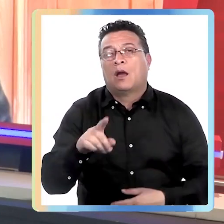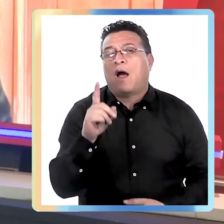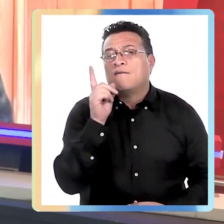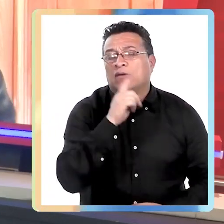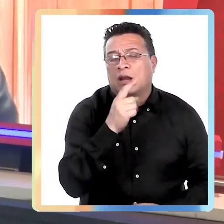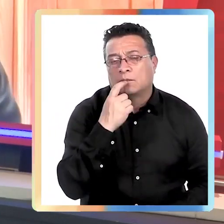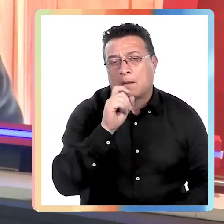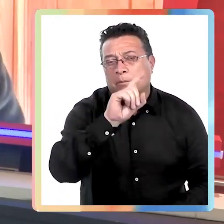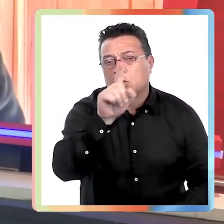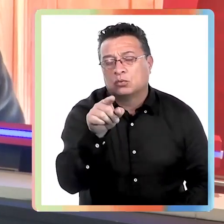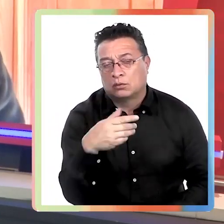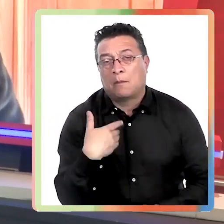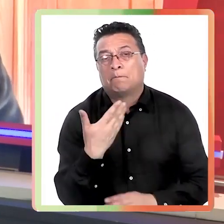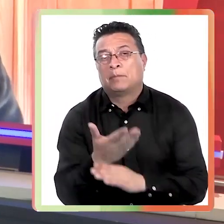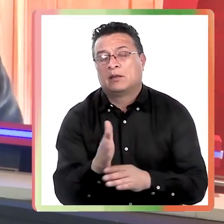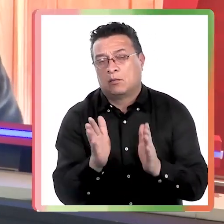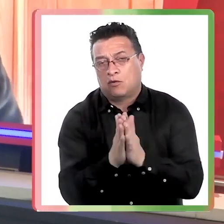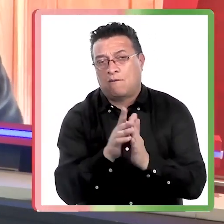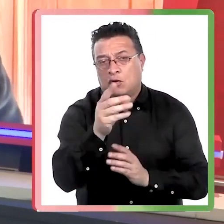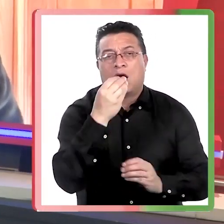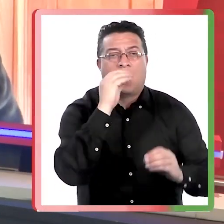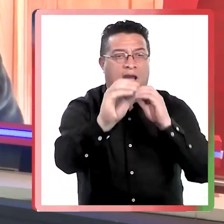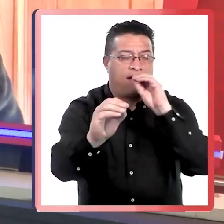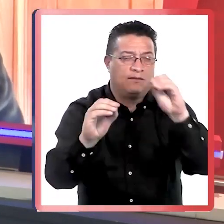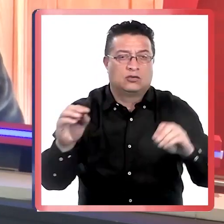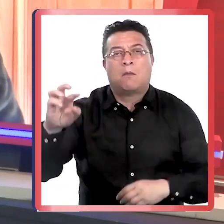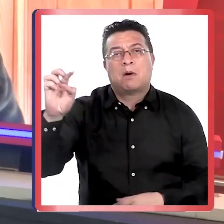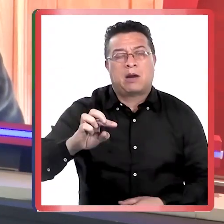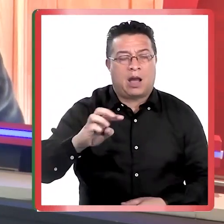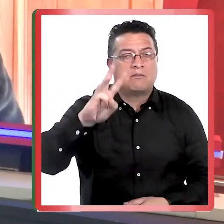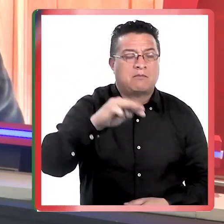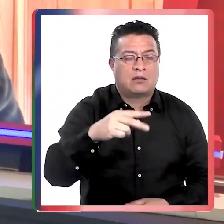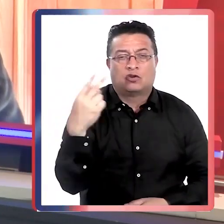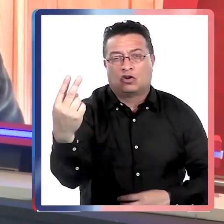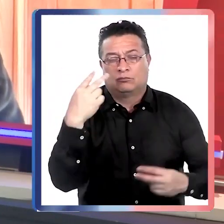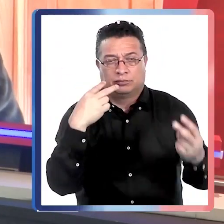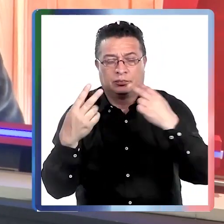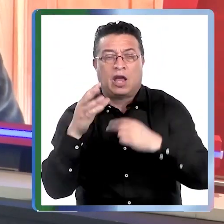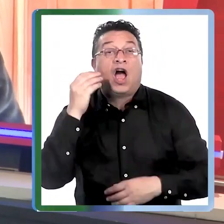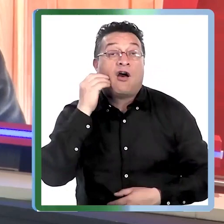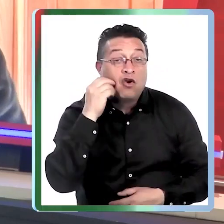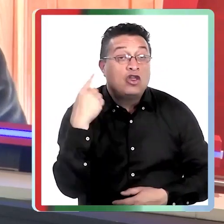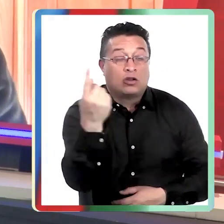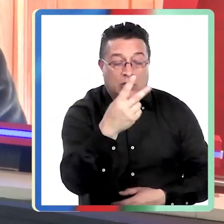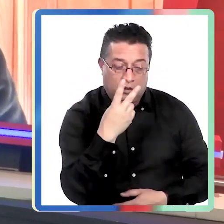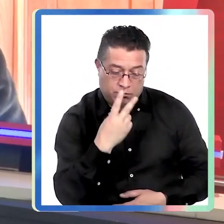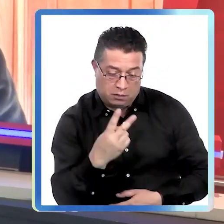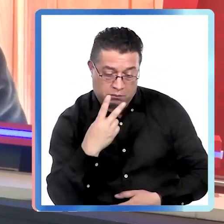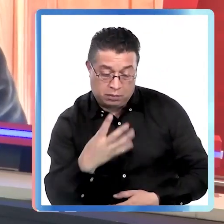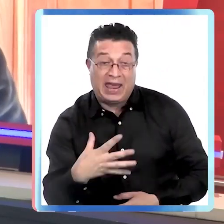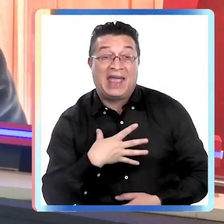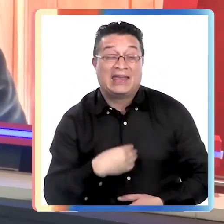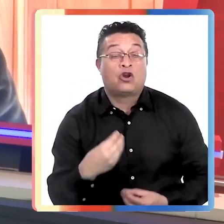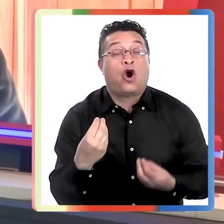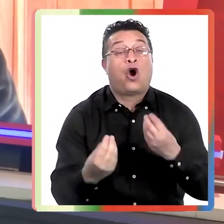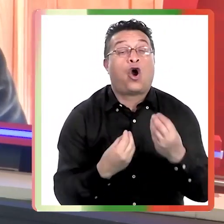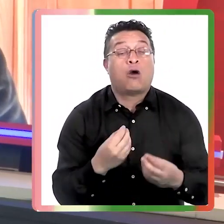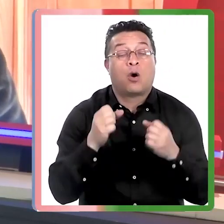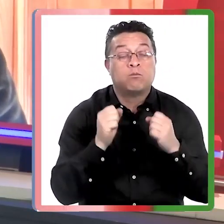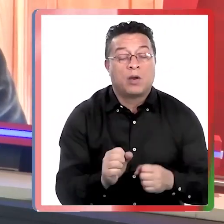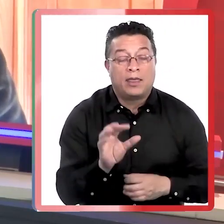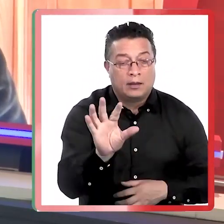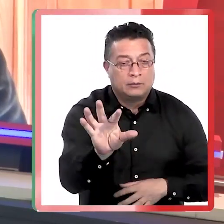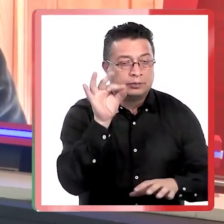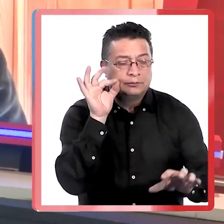de despedirla, doctora, me gustaría pedirle un llamado a los papás y mamás que nos están viendo, a los abuelitos, en fin, que están pendientes de los hijos. ¿Cómo